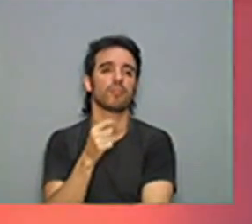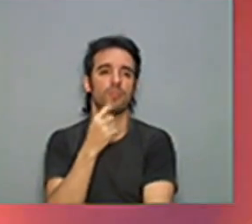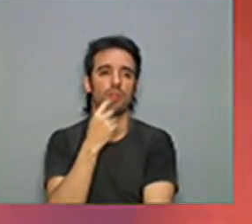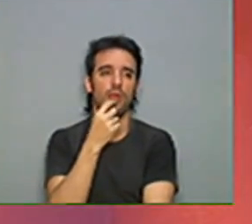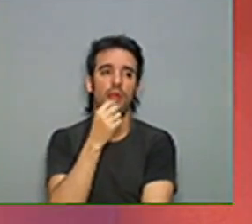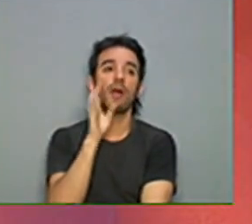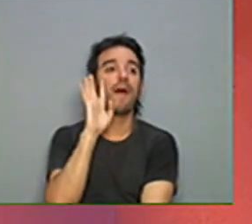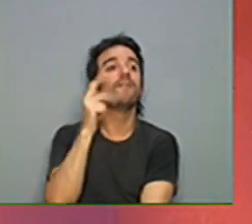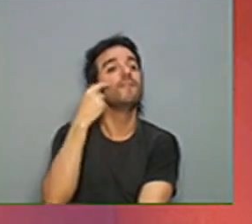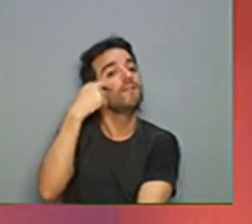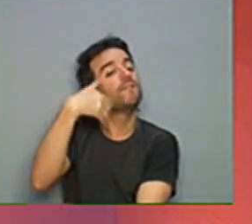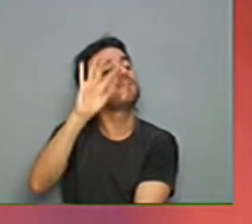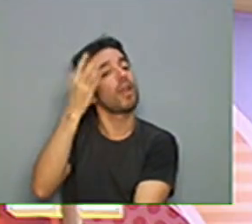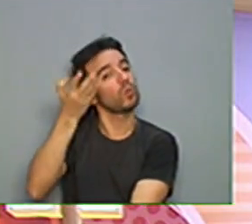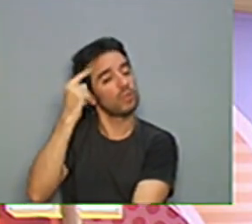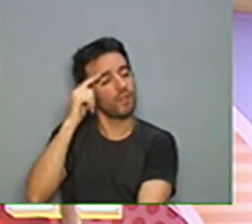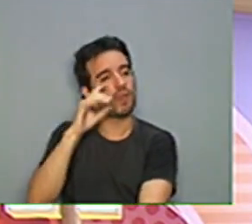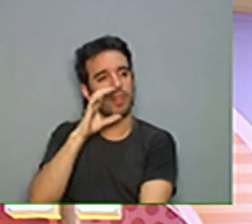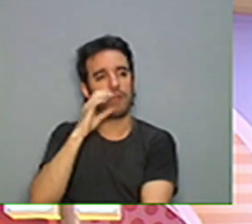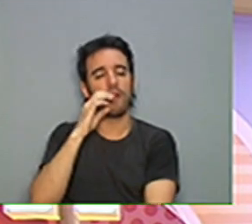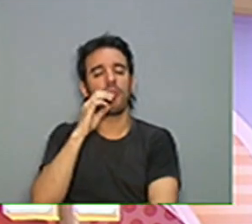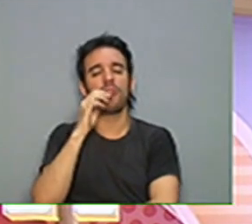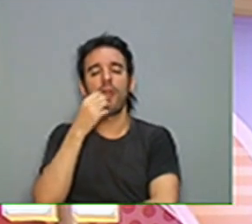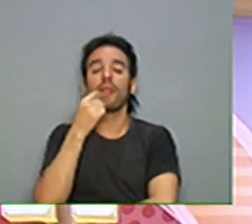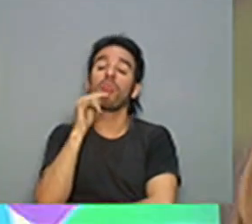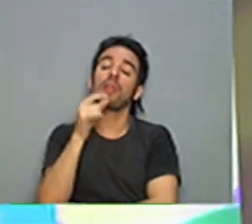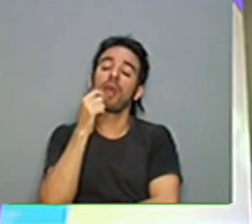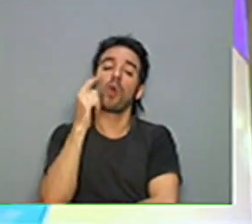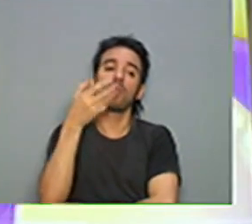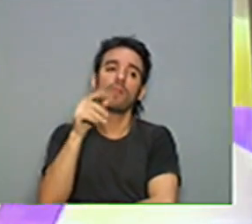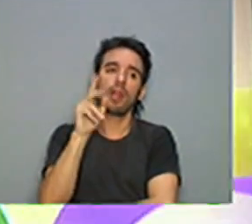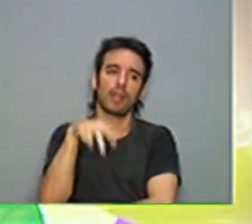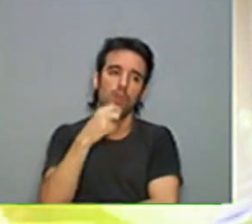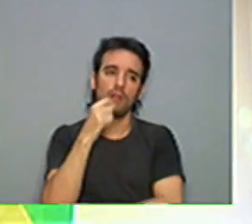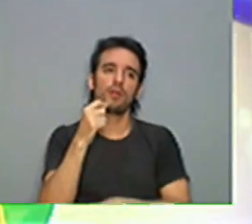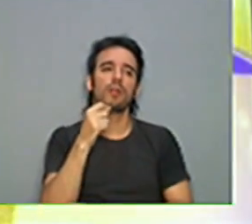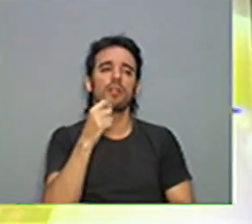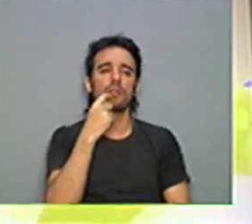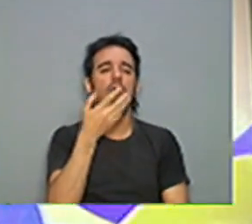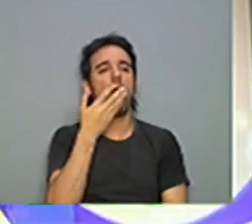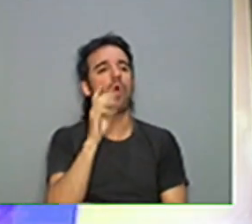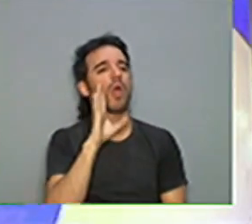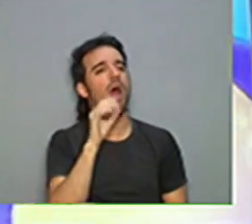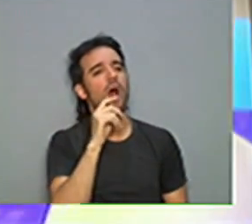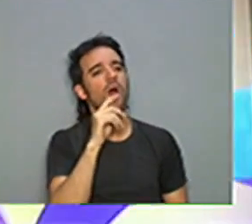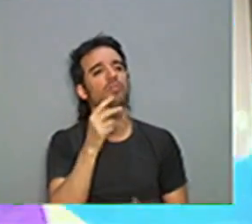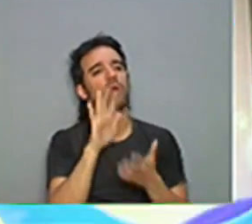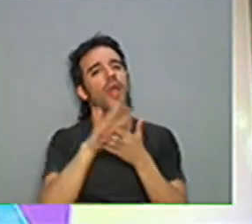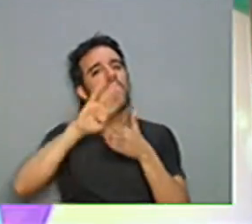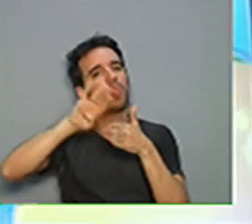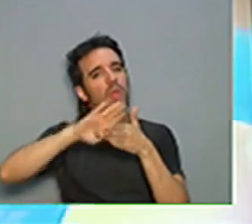dar la razón, eso hay que ver. Bueno, ella dice, la justicia me va a terminar dando la razón. Bueno, habló también de algo que siempre venimos hablando, de las deudas de las